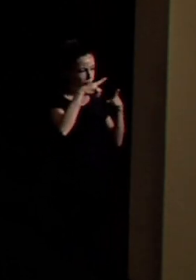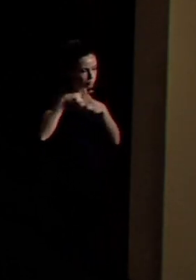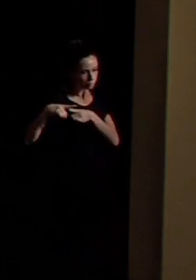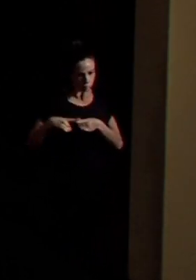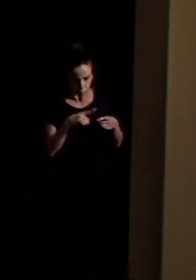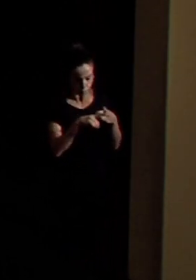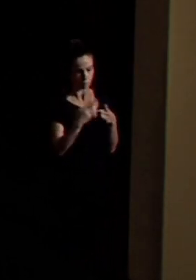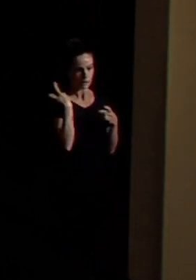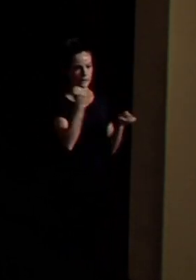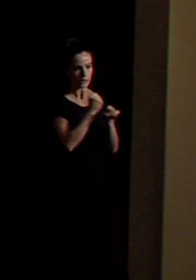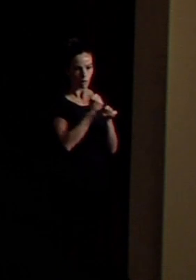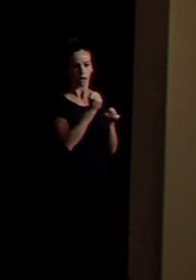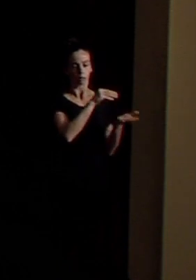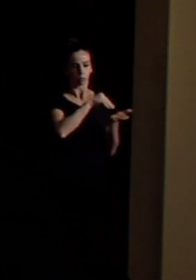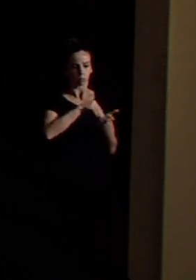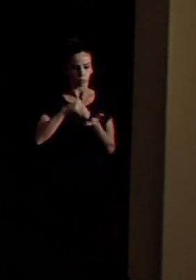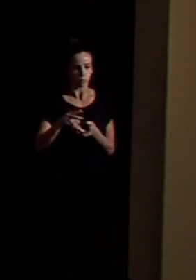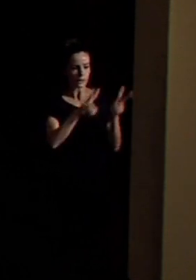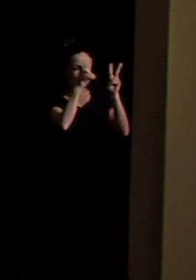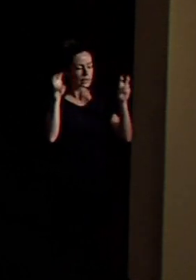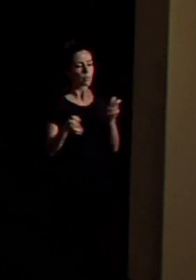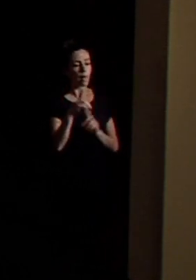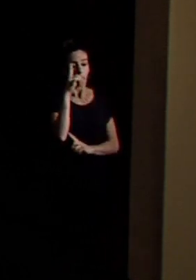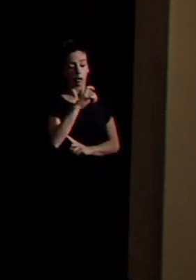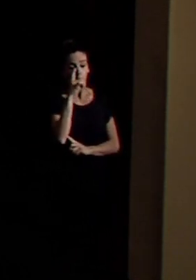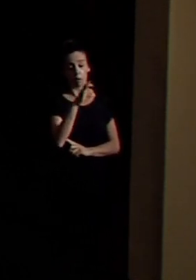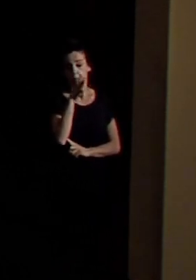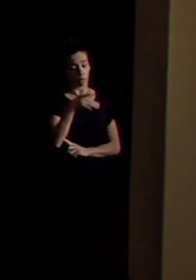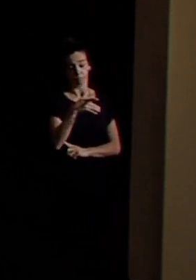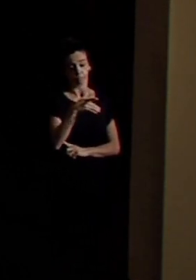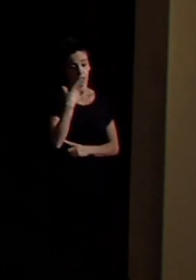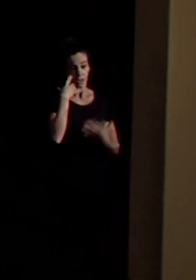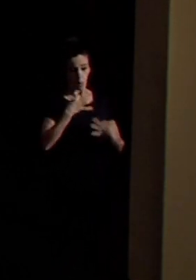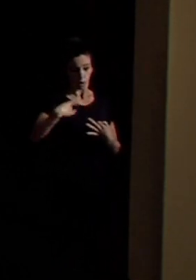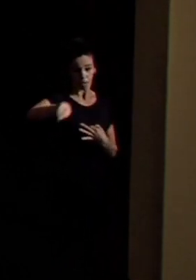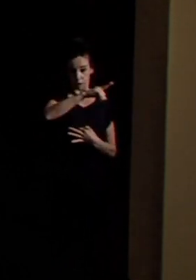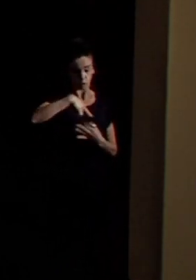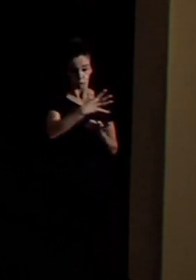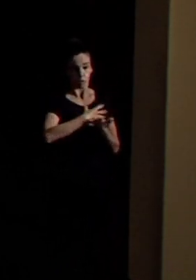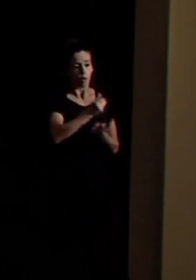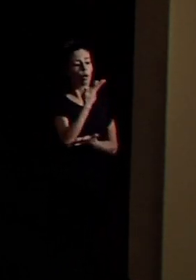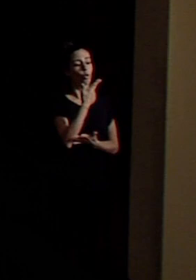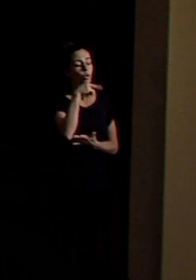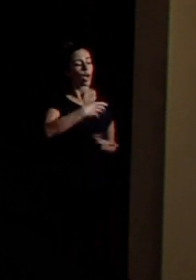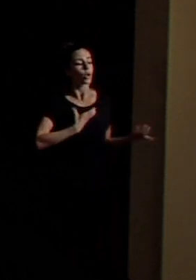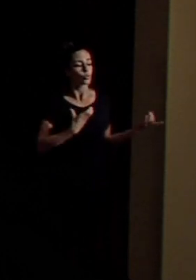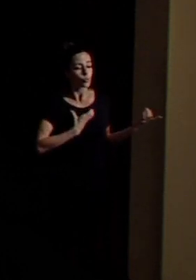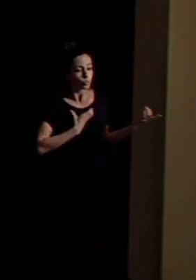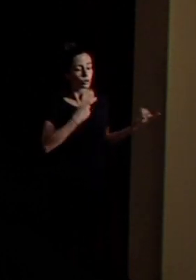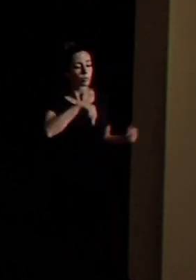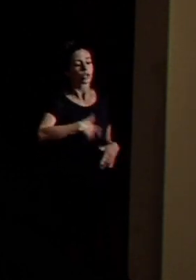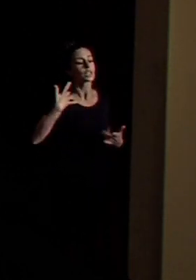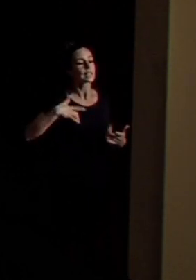la prostitución, porque, como seguramente todas y todos conocéis, el Ayuntamiento de Sevilla